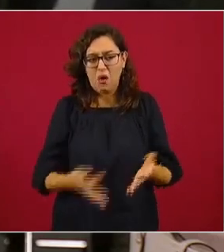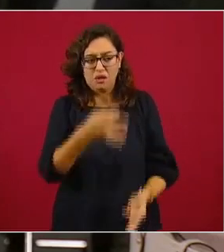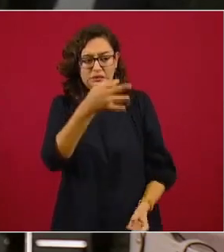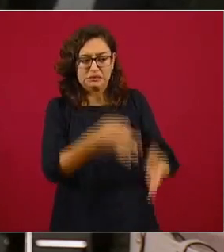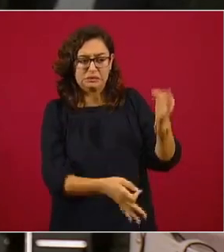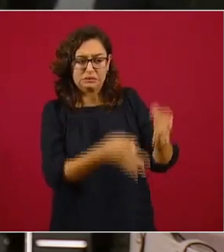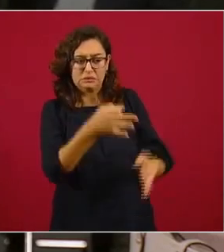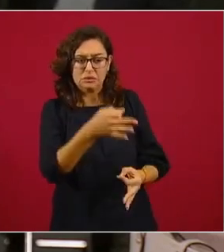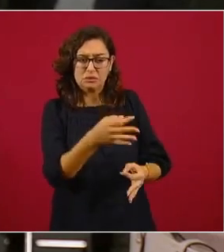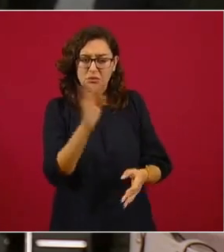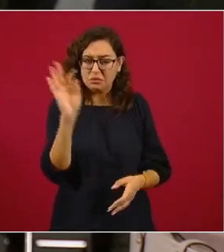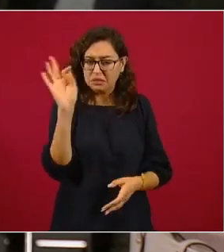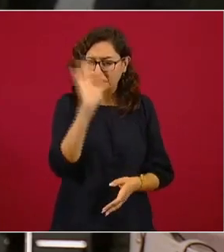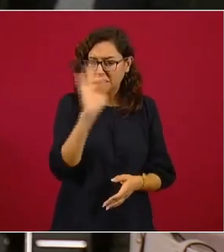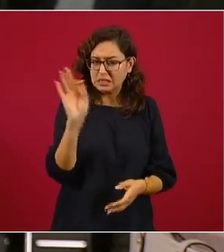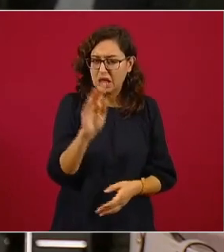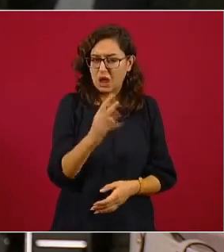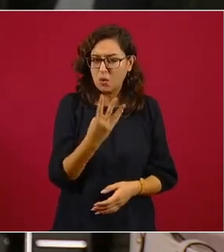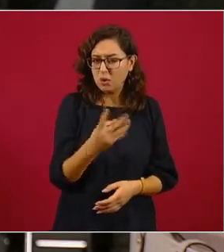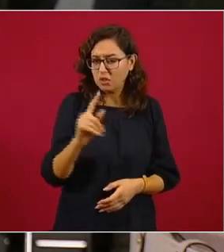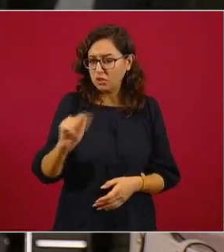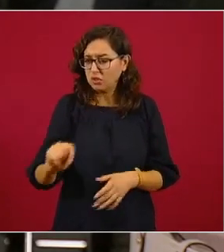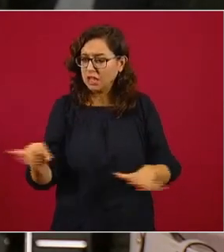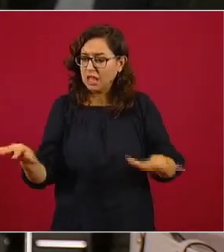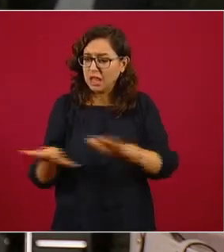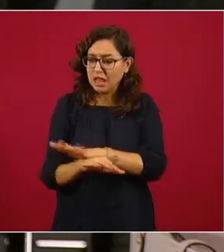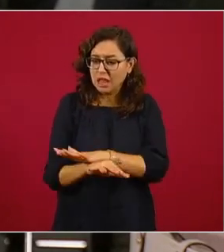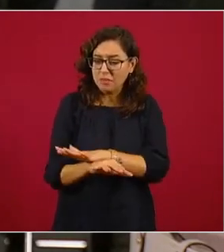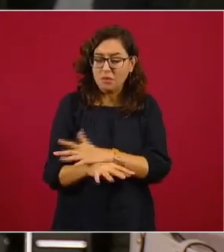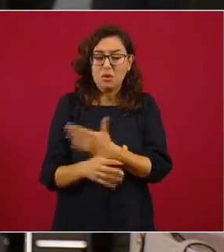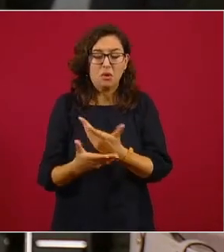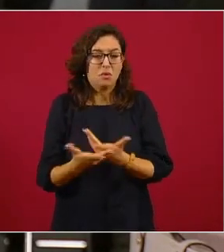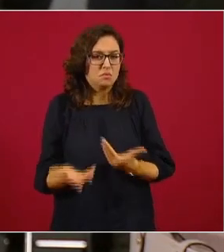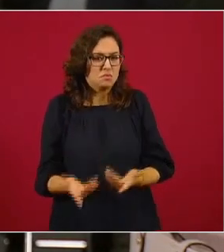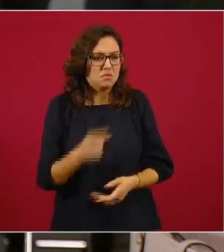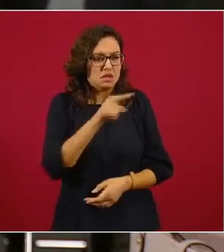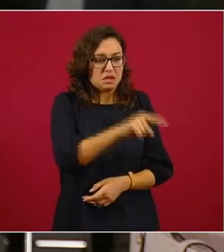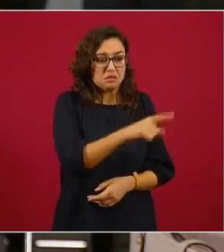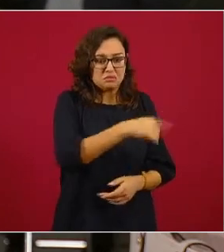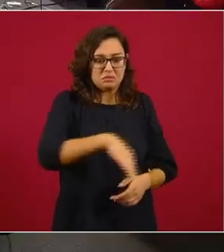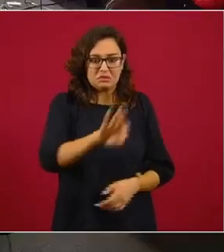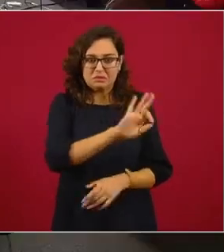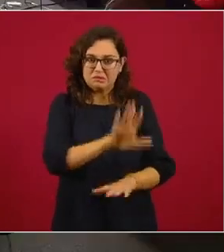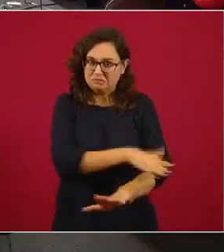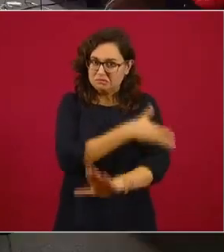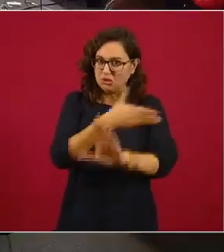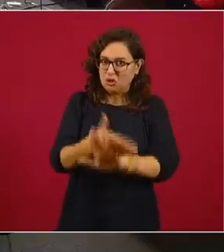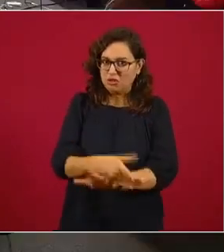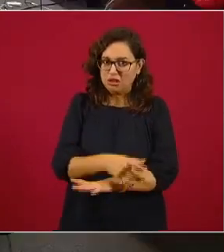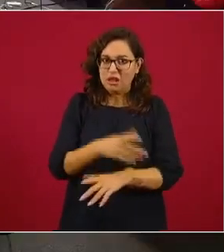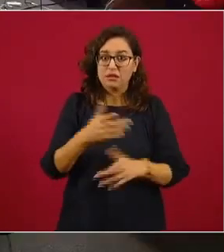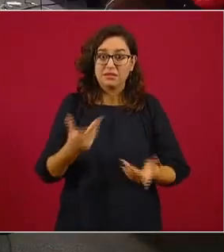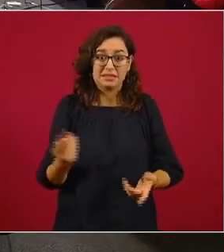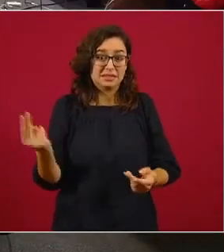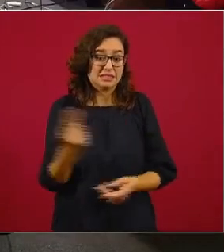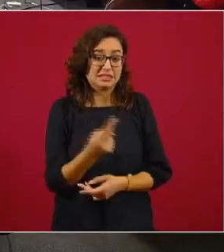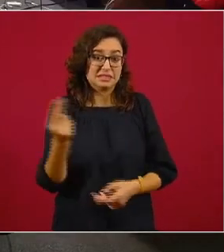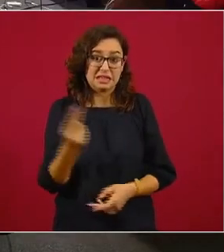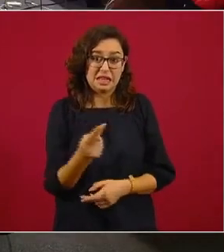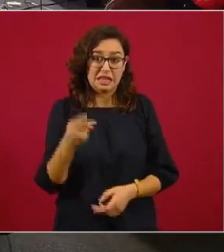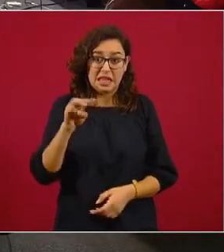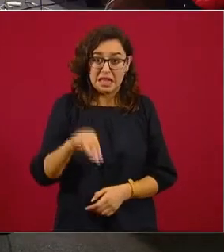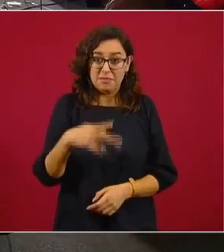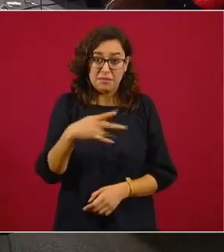expresidentes? Por otro lado, ¿propondría la creación de una fiscalía especial para juzgar a los expresidentes? Sí. Mire, yo quiero aclarar,